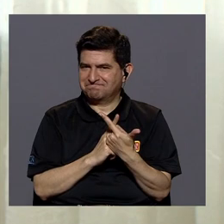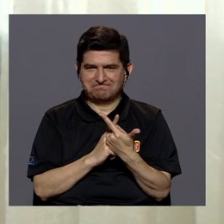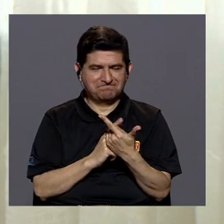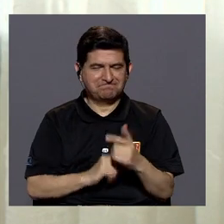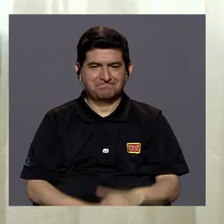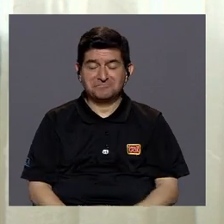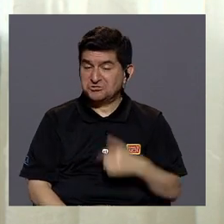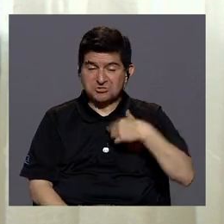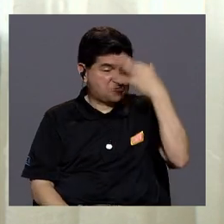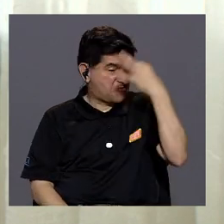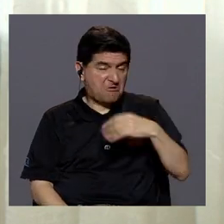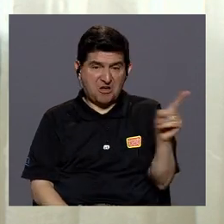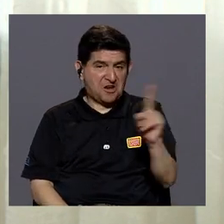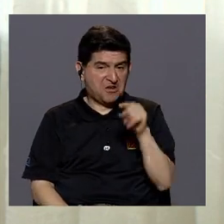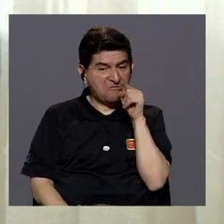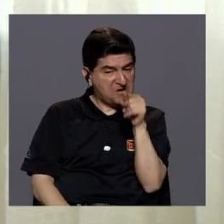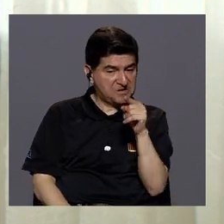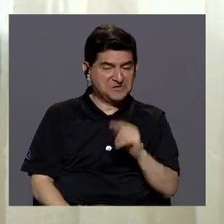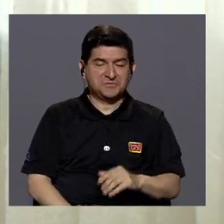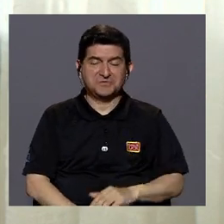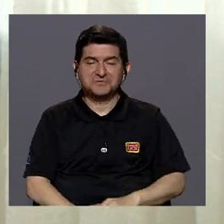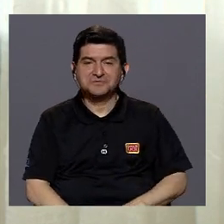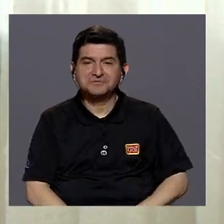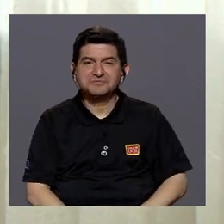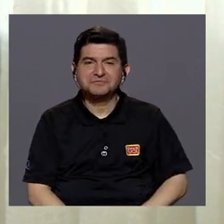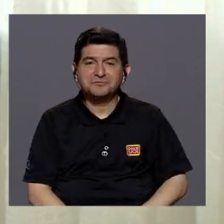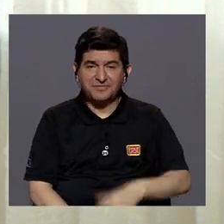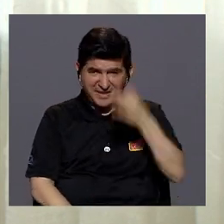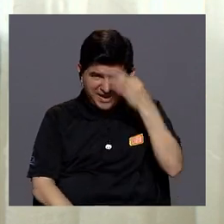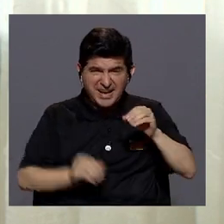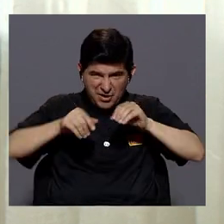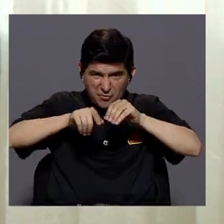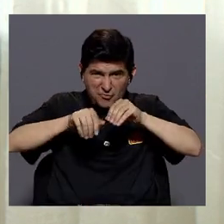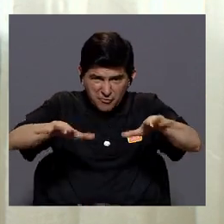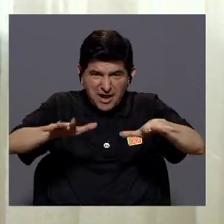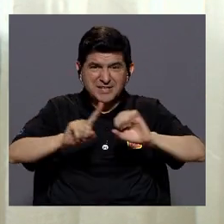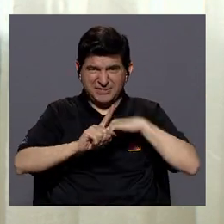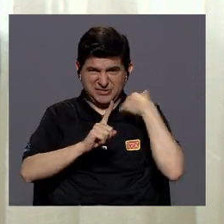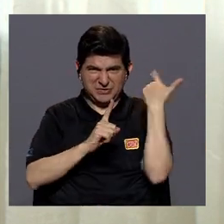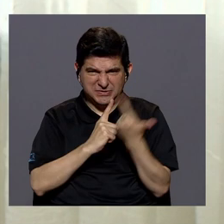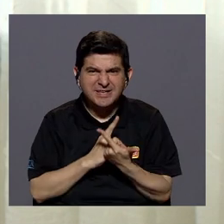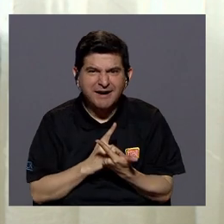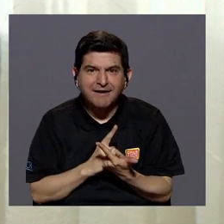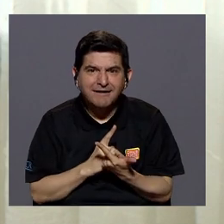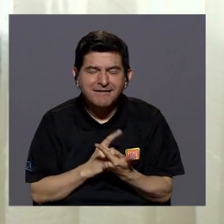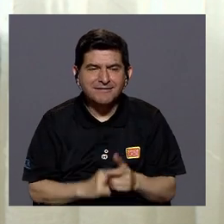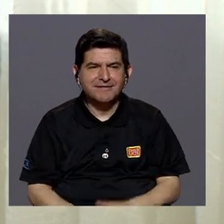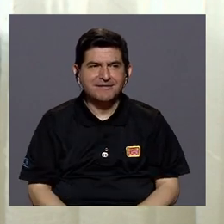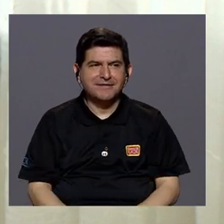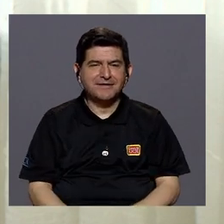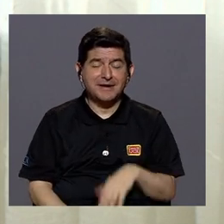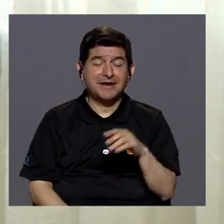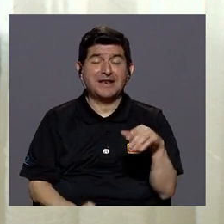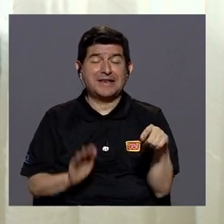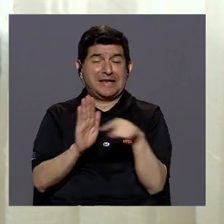No creo en eso. Además, creo que las redes sociales son un gran